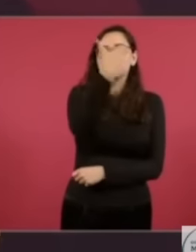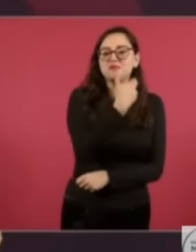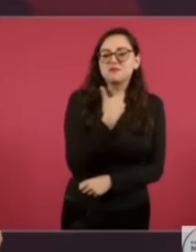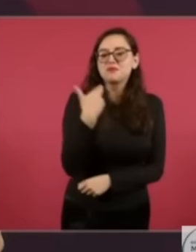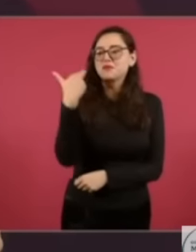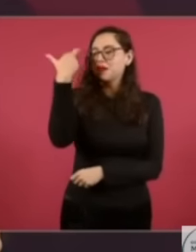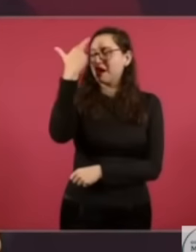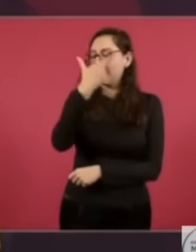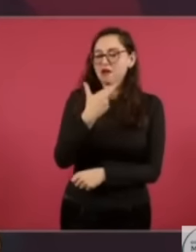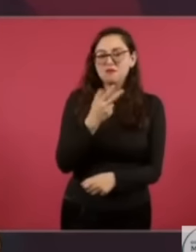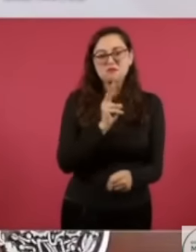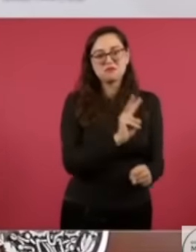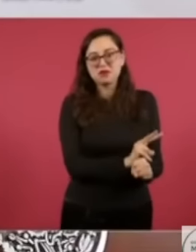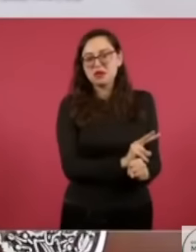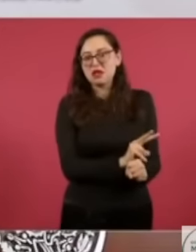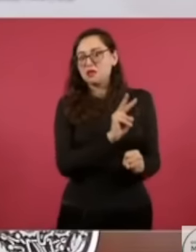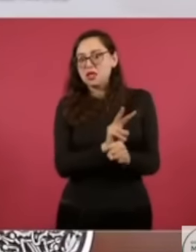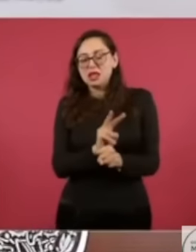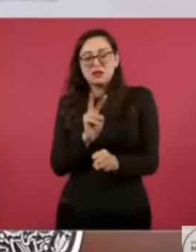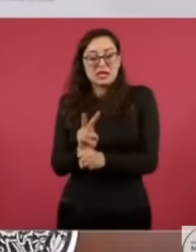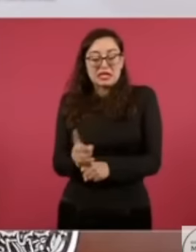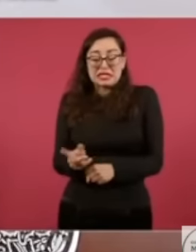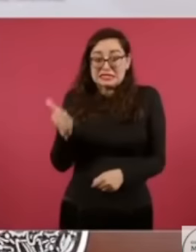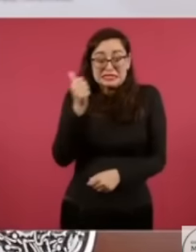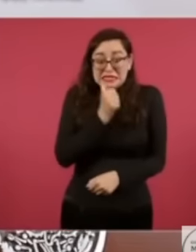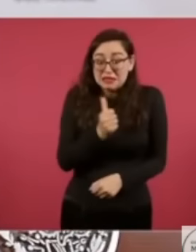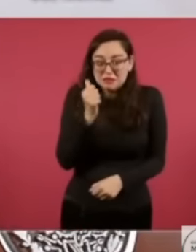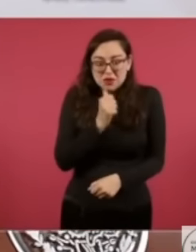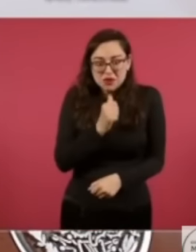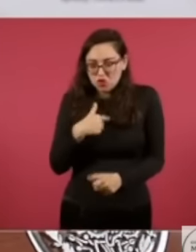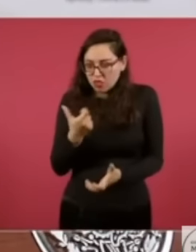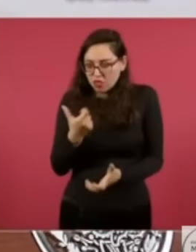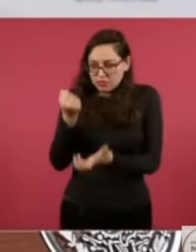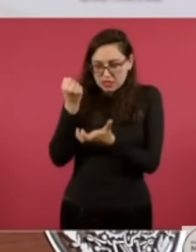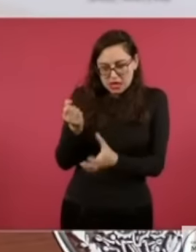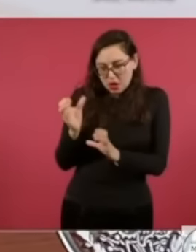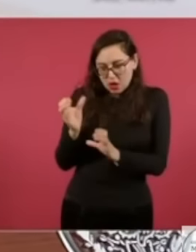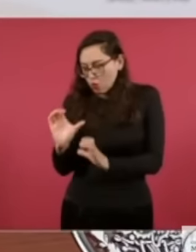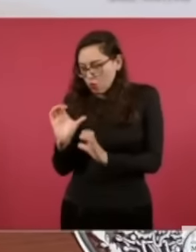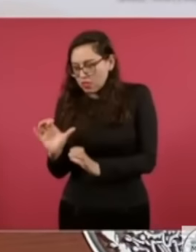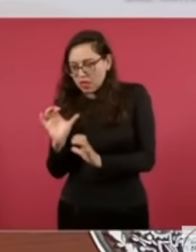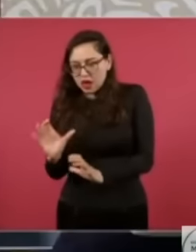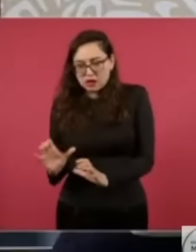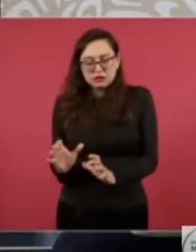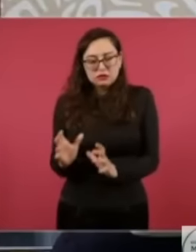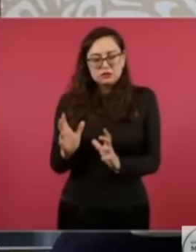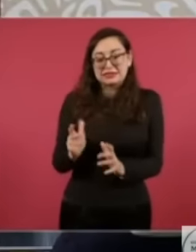estoy como guardián del presupuesto público, que es dinero del pueblo.